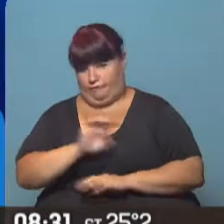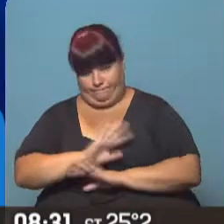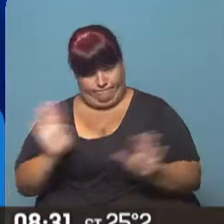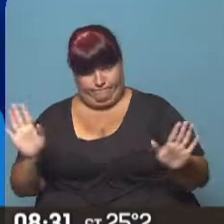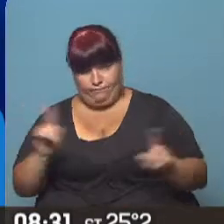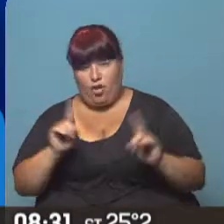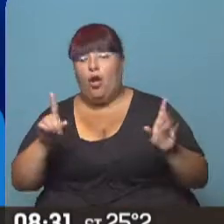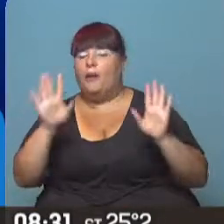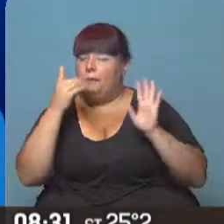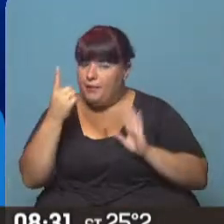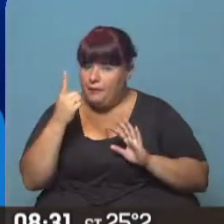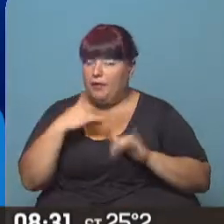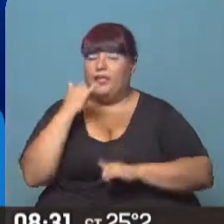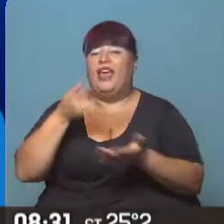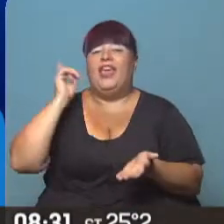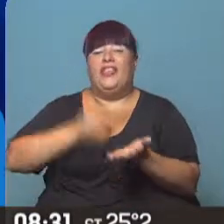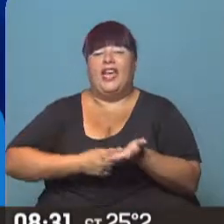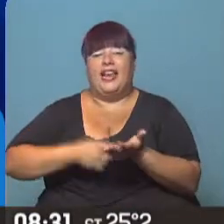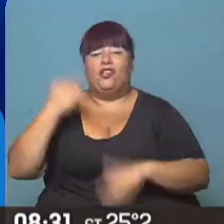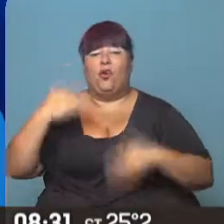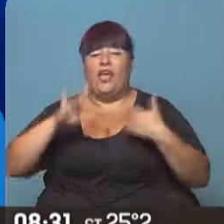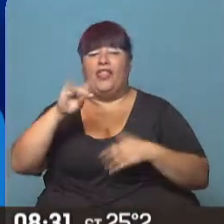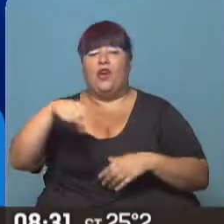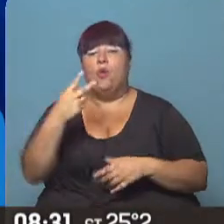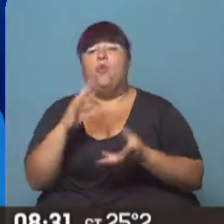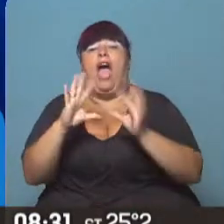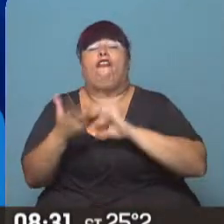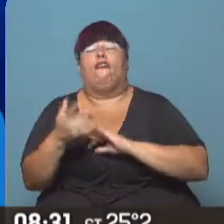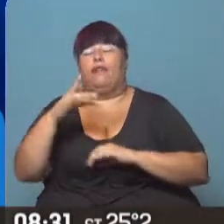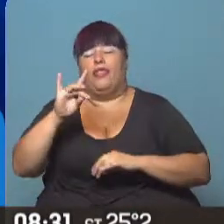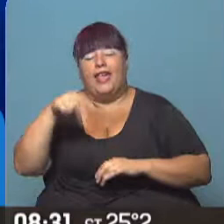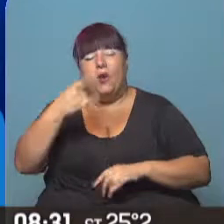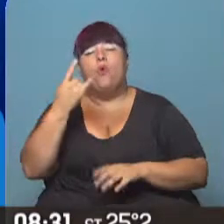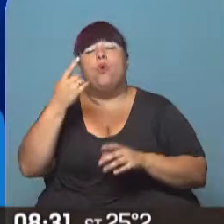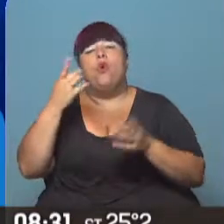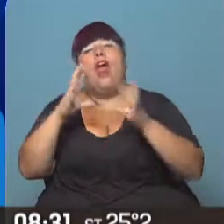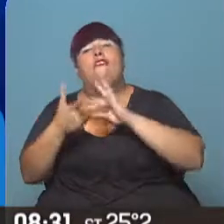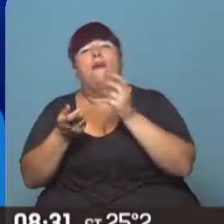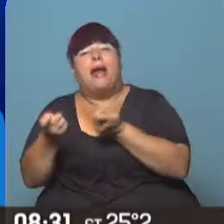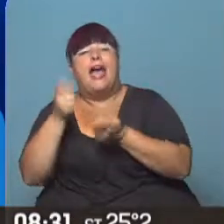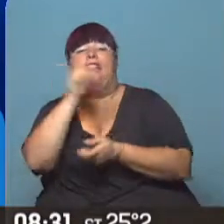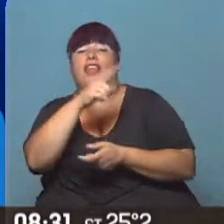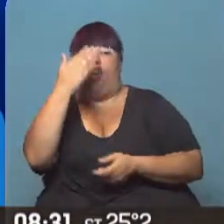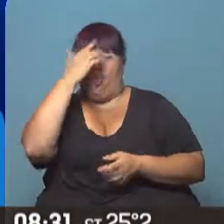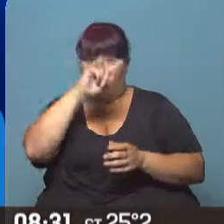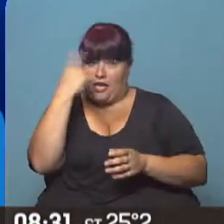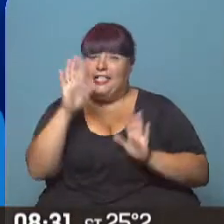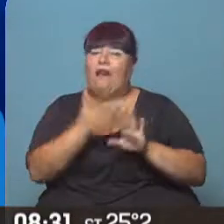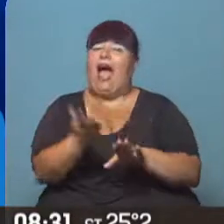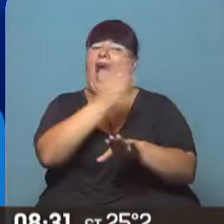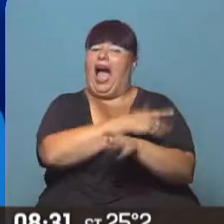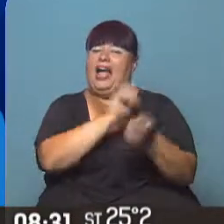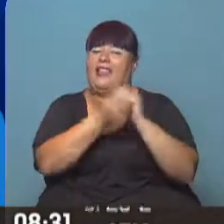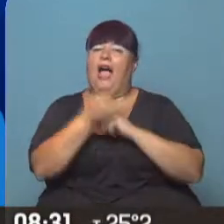En primer lugar, digamos que el decreto de necesidad y urgencia es un mecanismo constitucional, pero que existía antes de la reforma